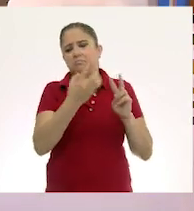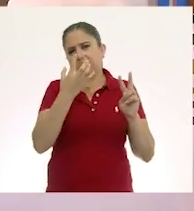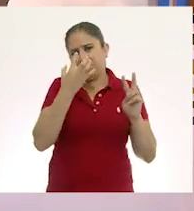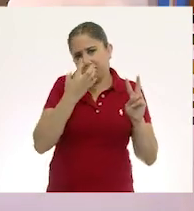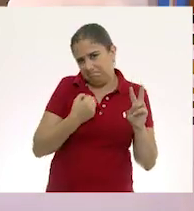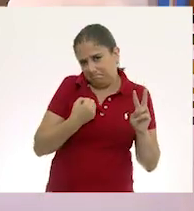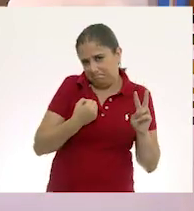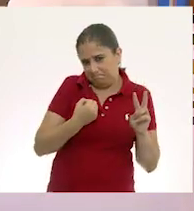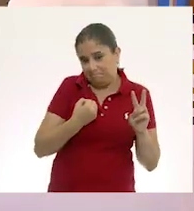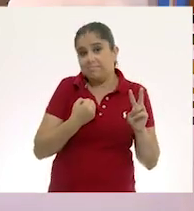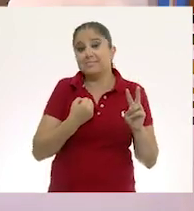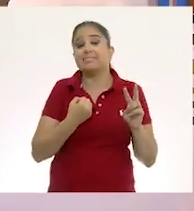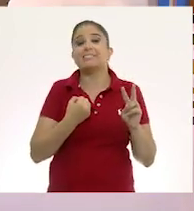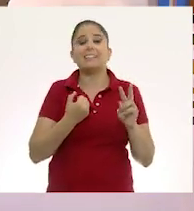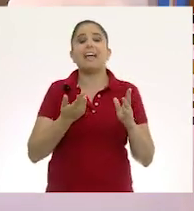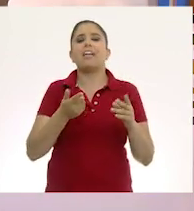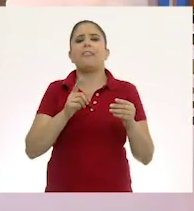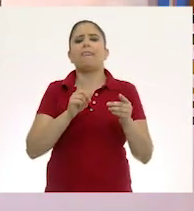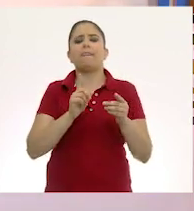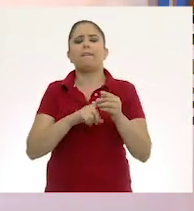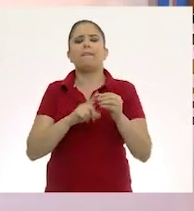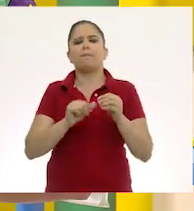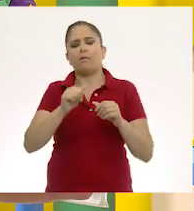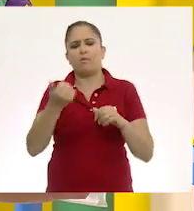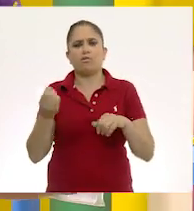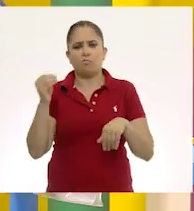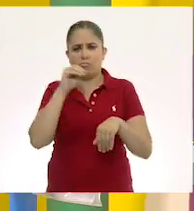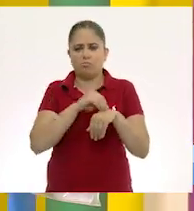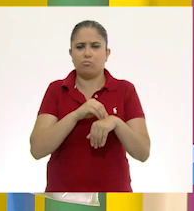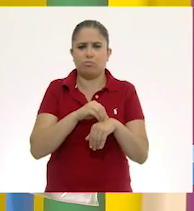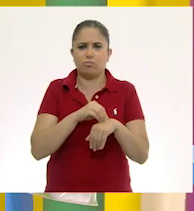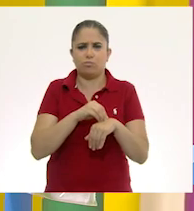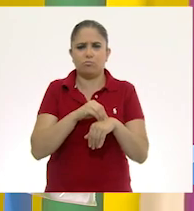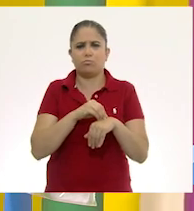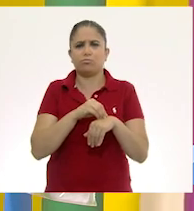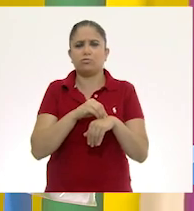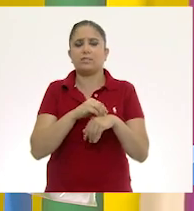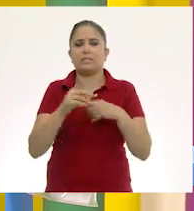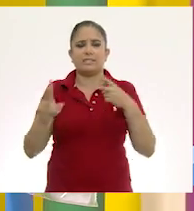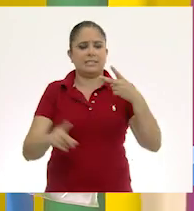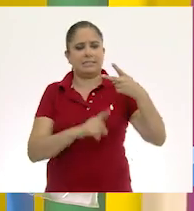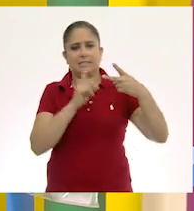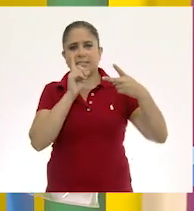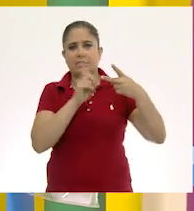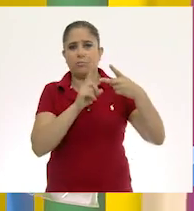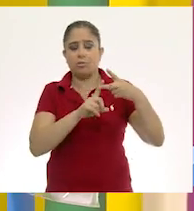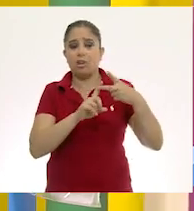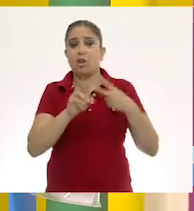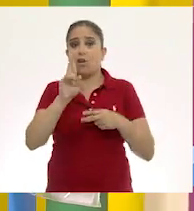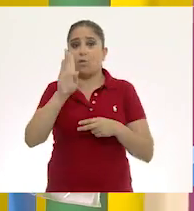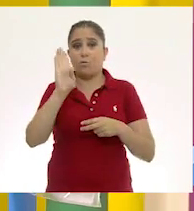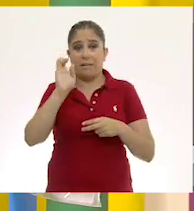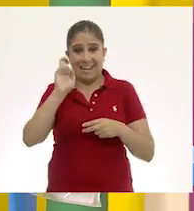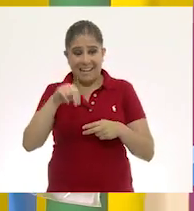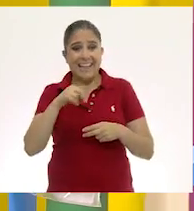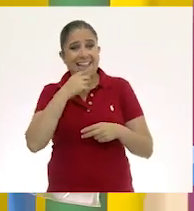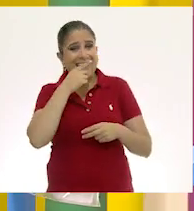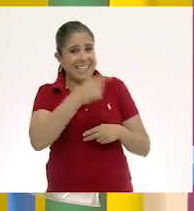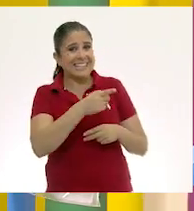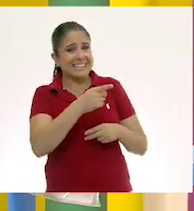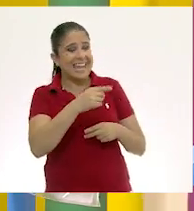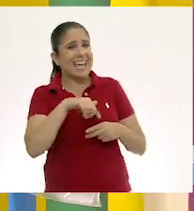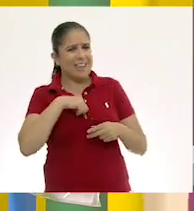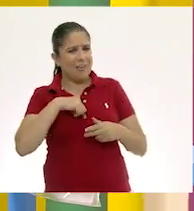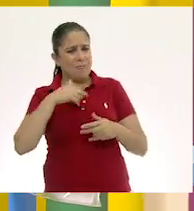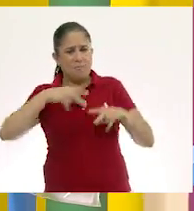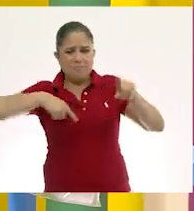Ahora, ¿en dónde pondríamos en la segunda parte donde Rubén les dice que él no